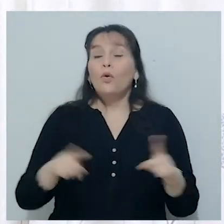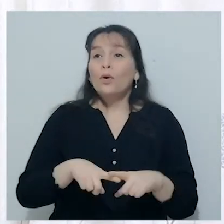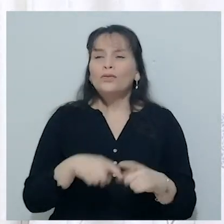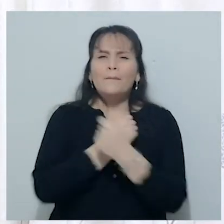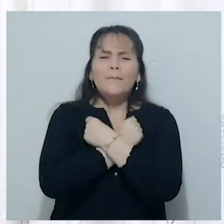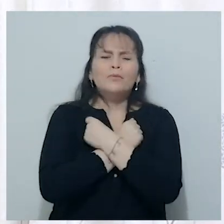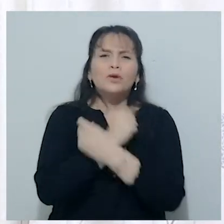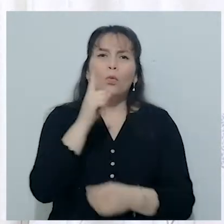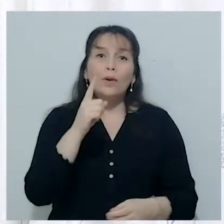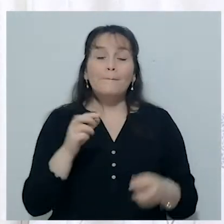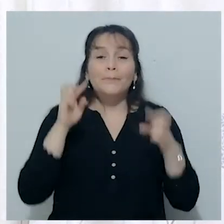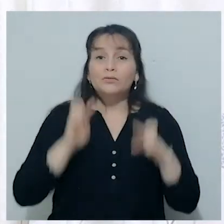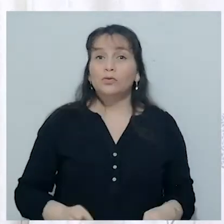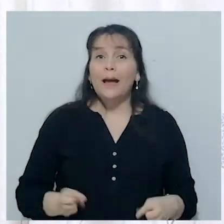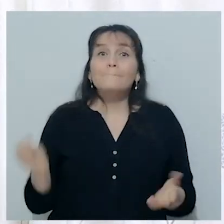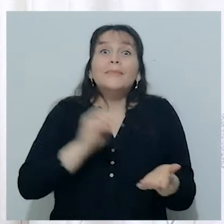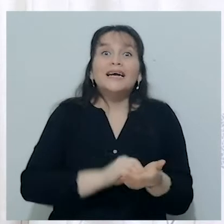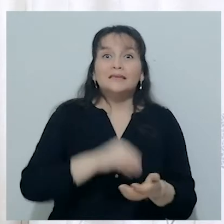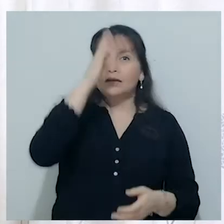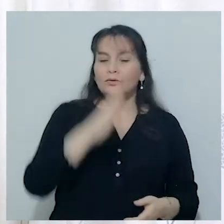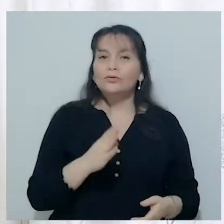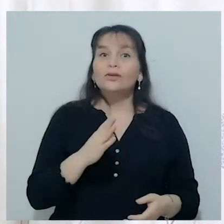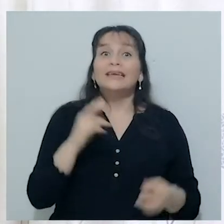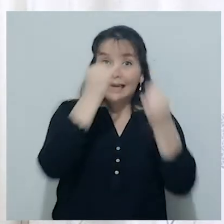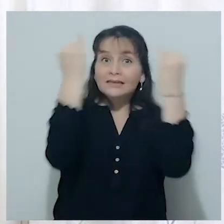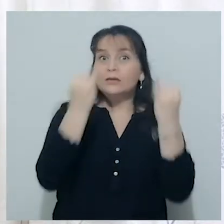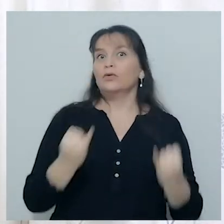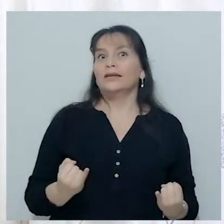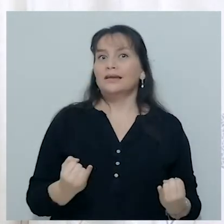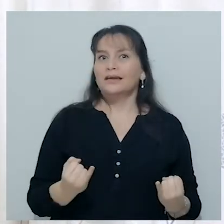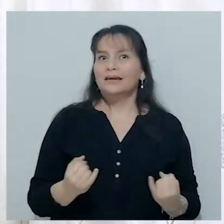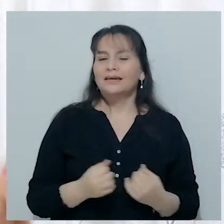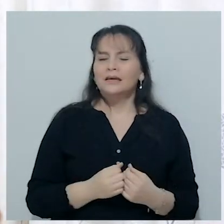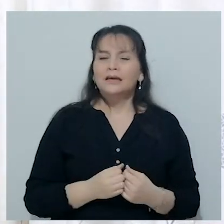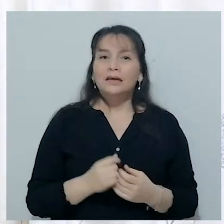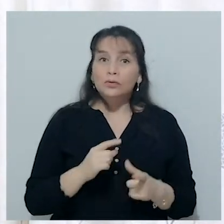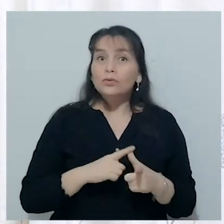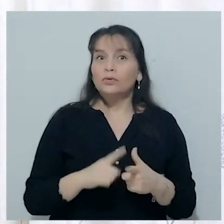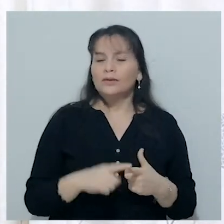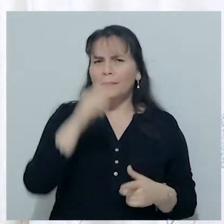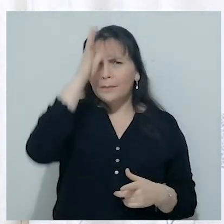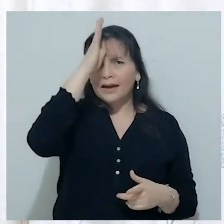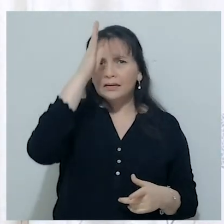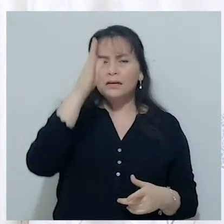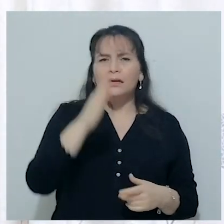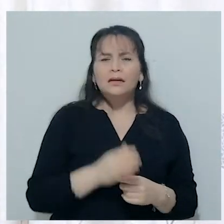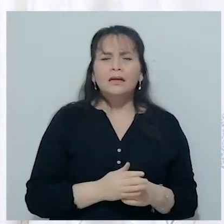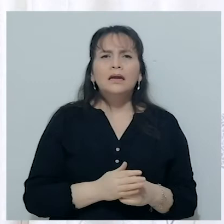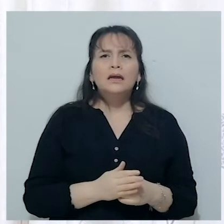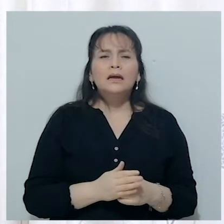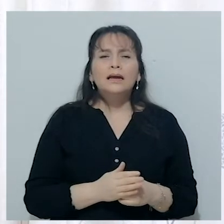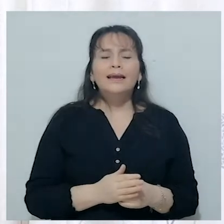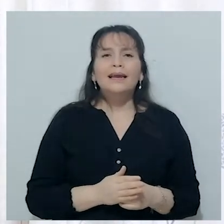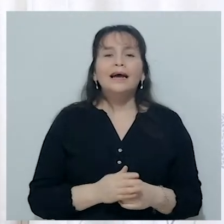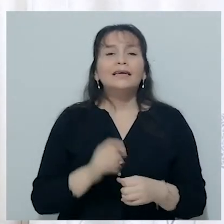el dinero, caemos en la idolatría. Cuando amamos a una persona más que a Dios, caemos en la idolatría. Por lo